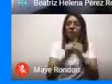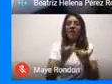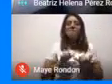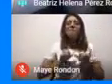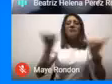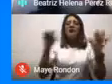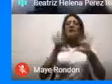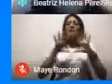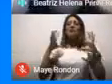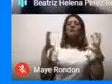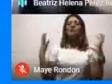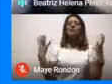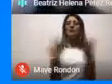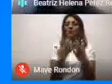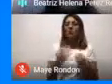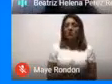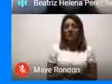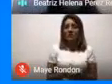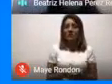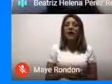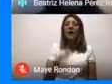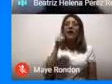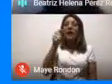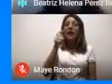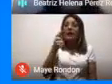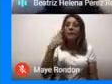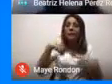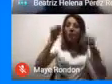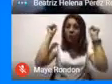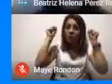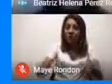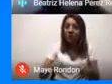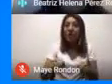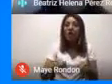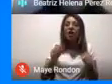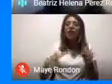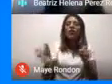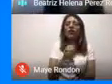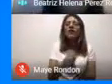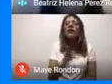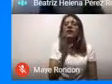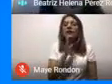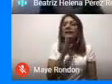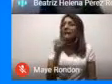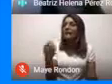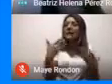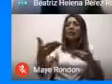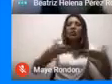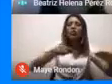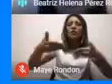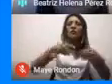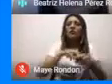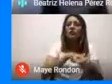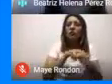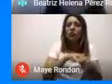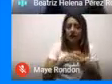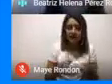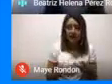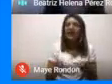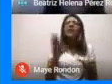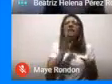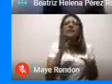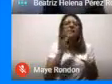mundo. Y esas posibilidades va desde encontrar quién me va a dar el servicio de transporte, quién me va a